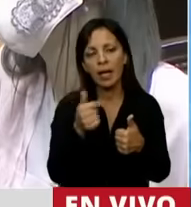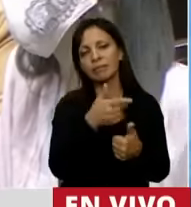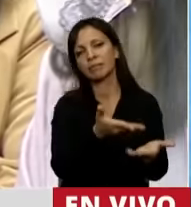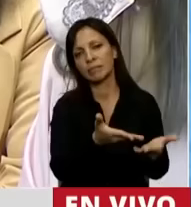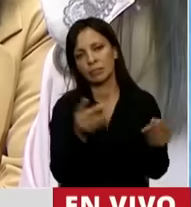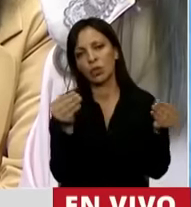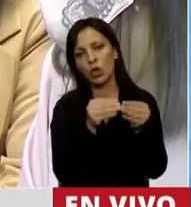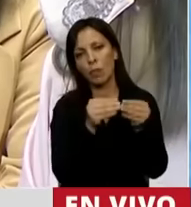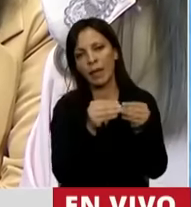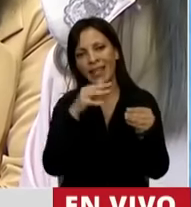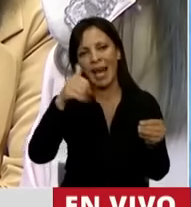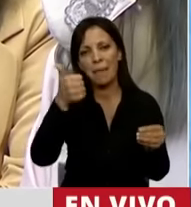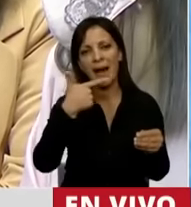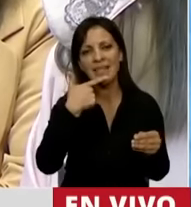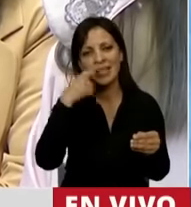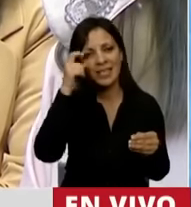compañera Vanessa Mazzetani.